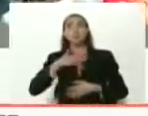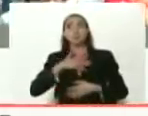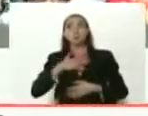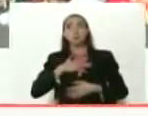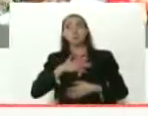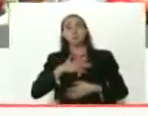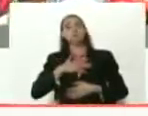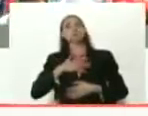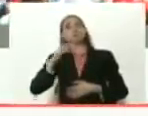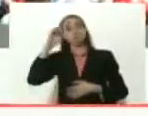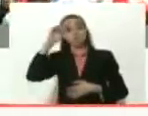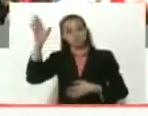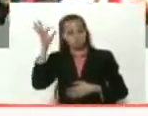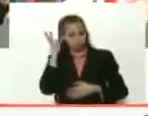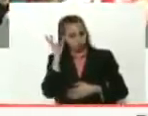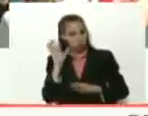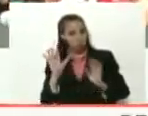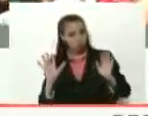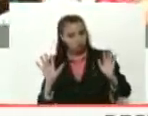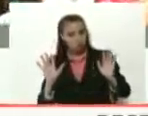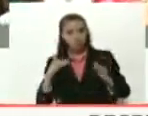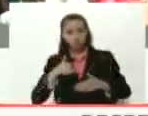yo me declaré profundamente feminista.